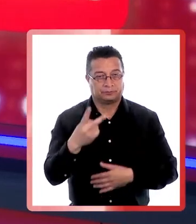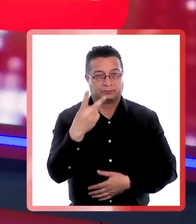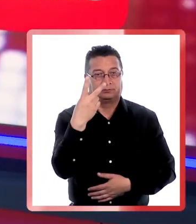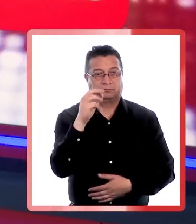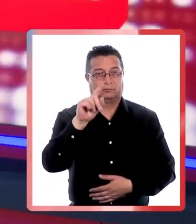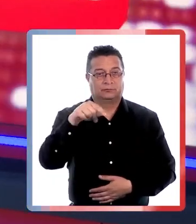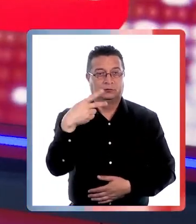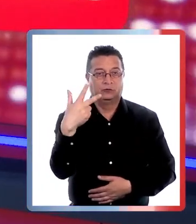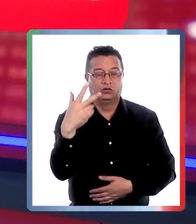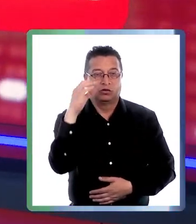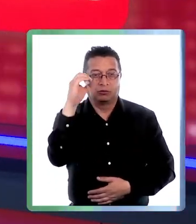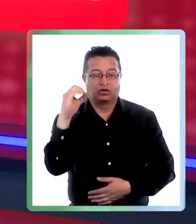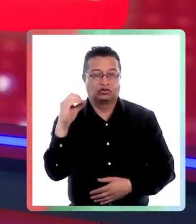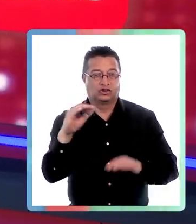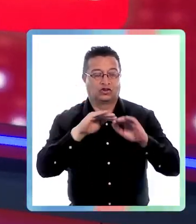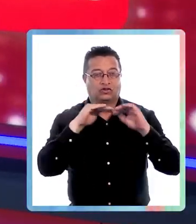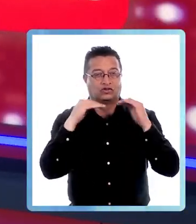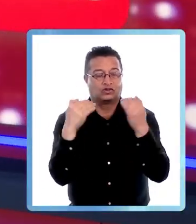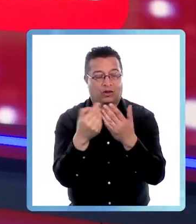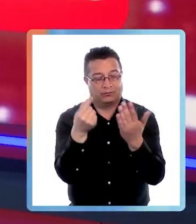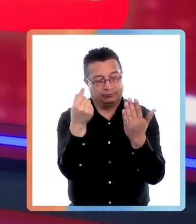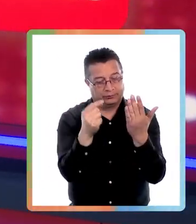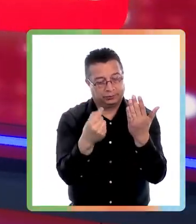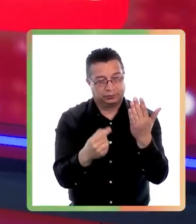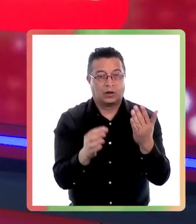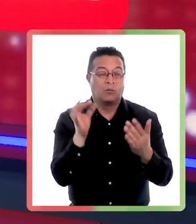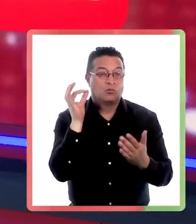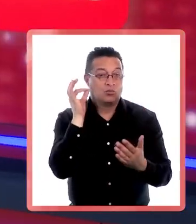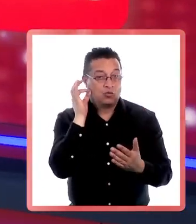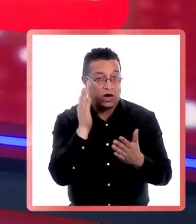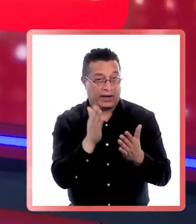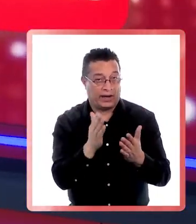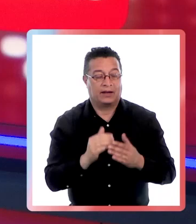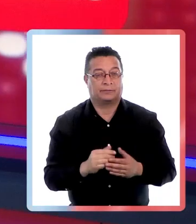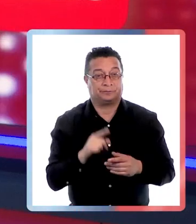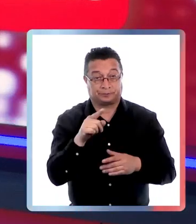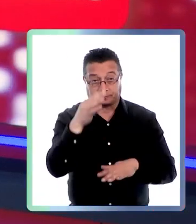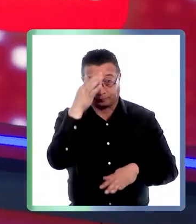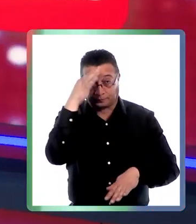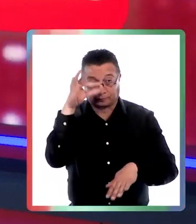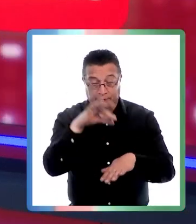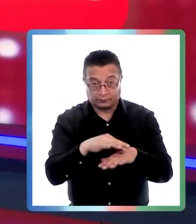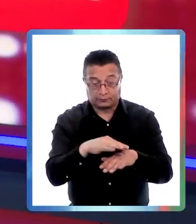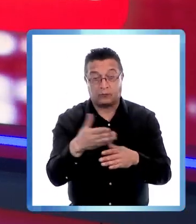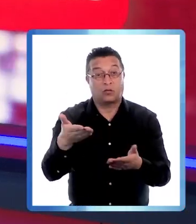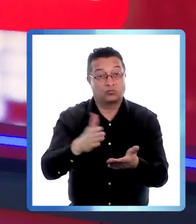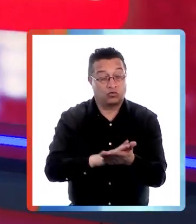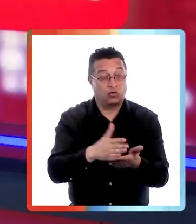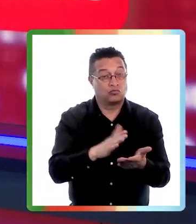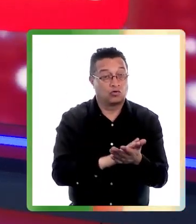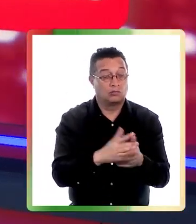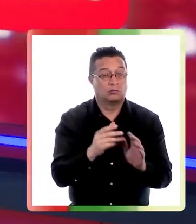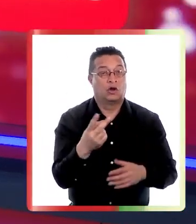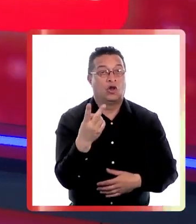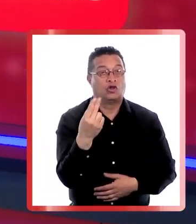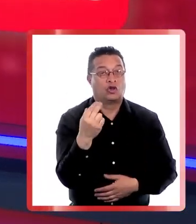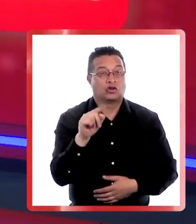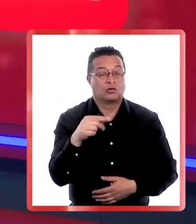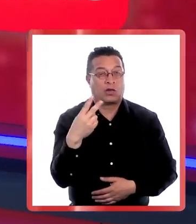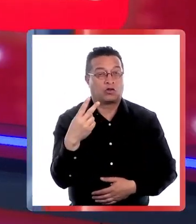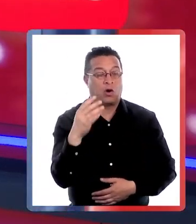al 20,8% de todos los diagnósticos en mujeres. Esta enfermedad tiene una tasa de mortalidad